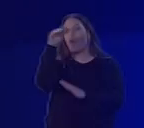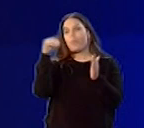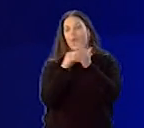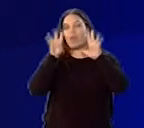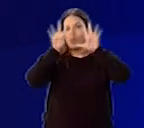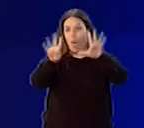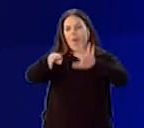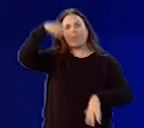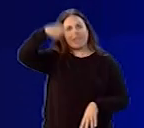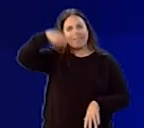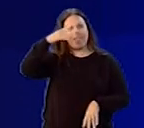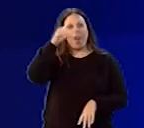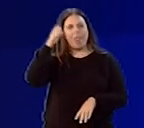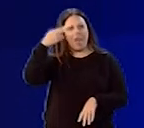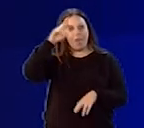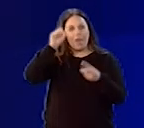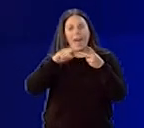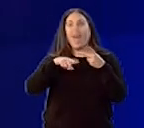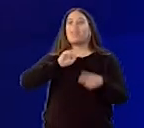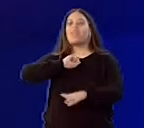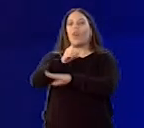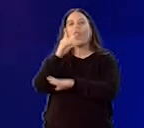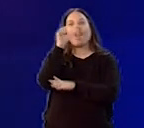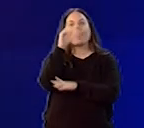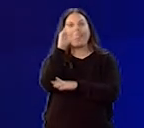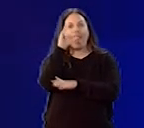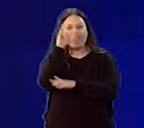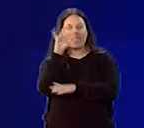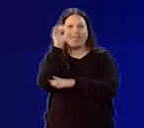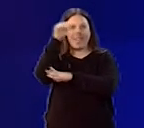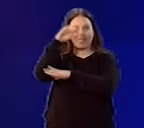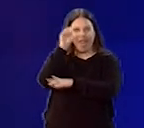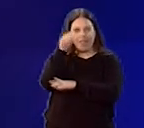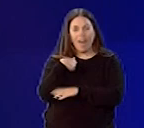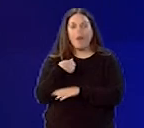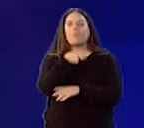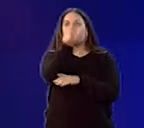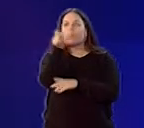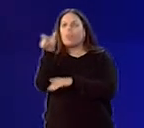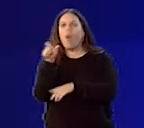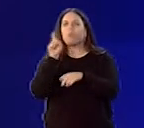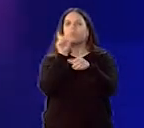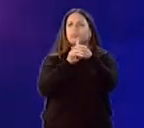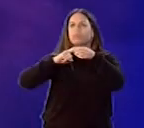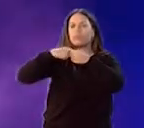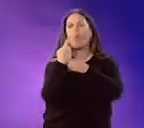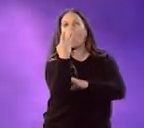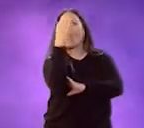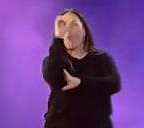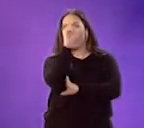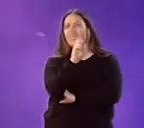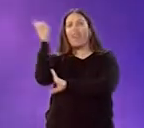lópez y dirigida por da silva tan cor santana 40 componentes nos llegan desde el lomo apolinário